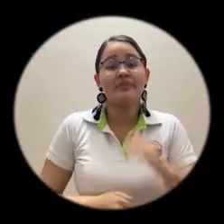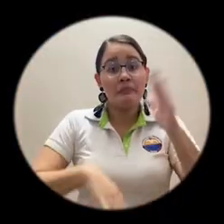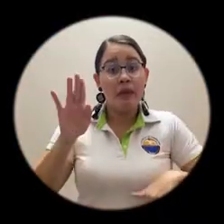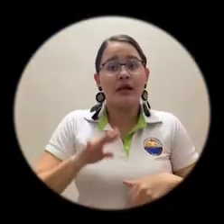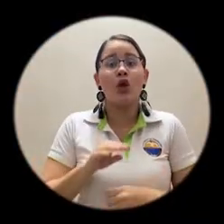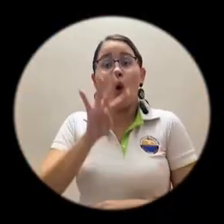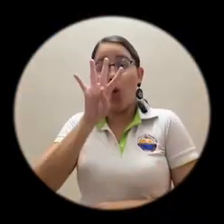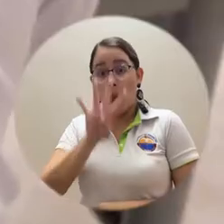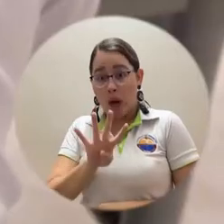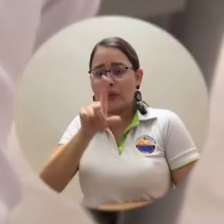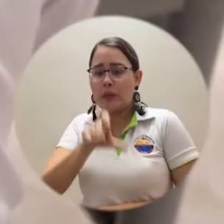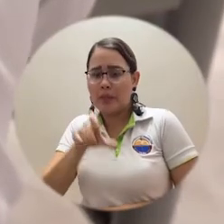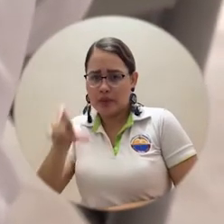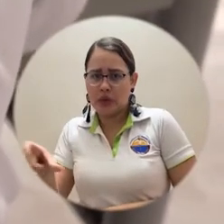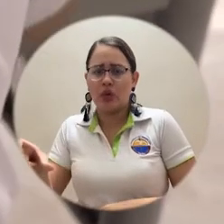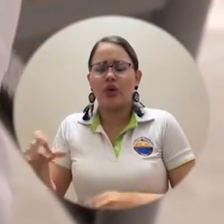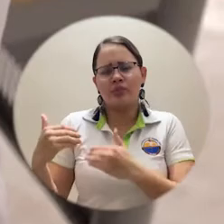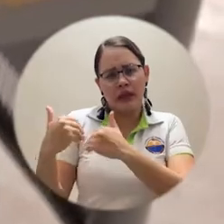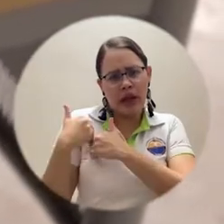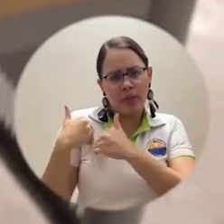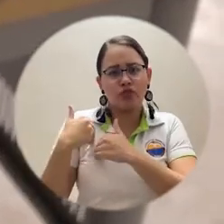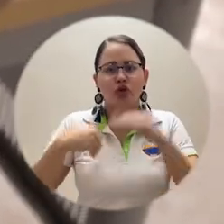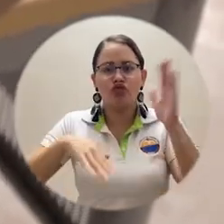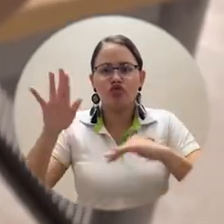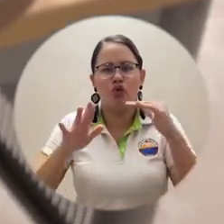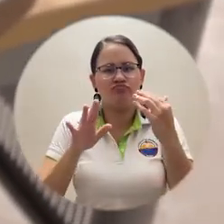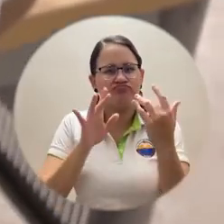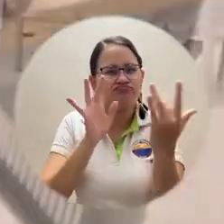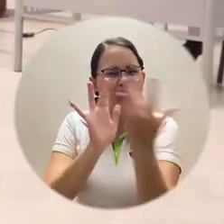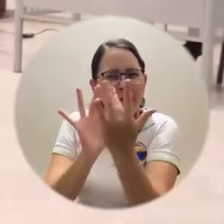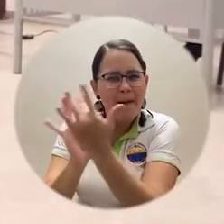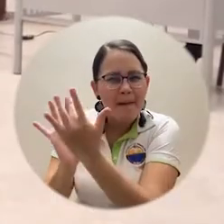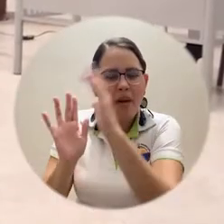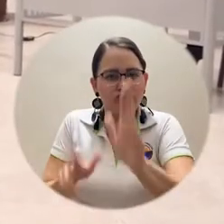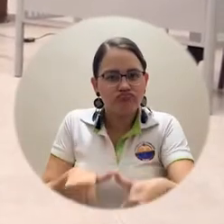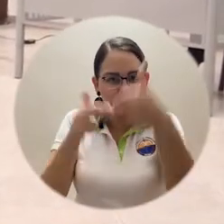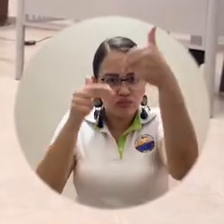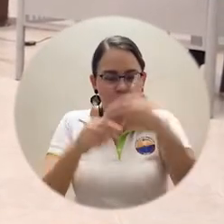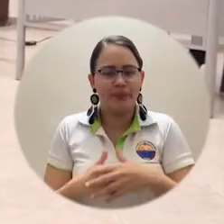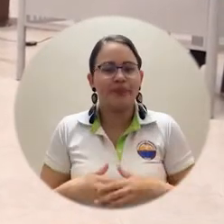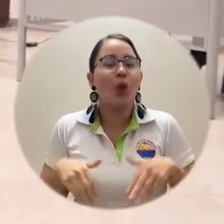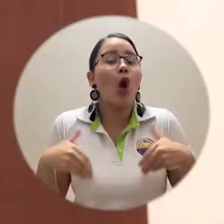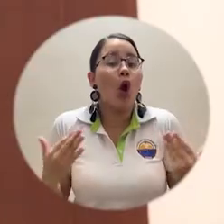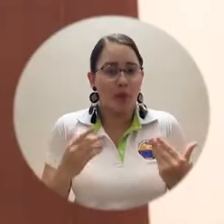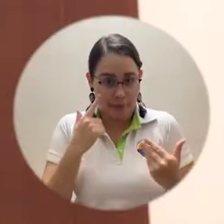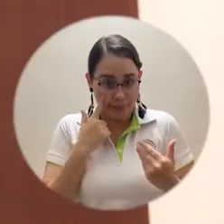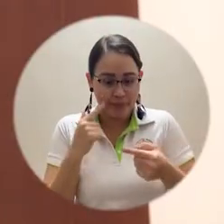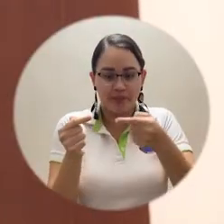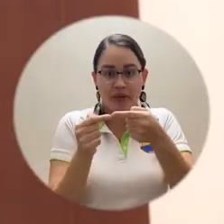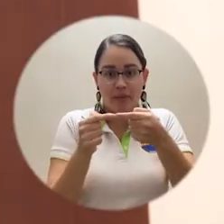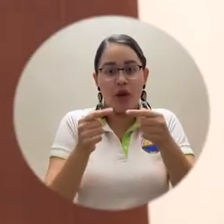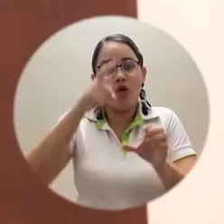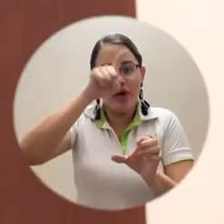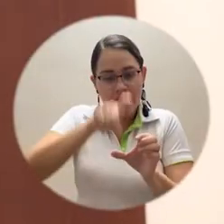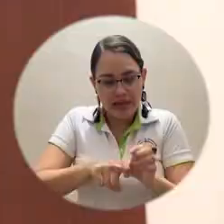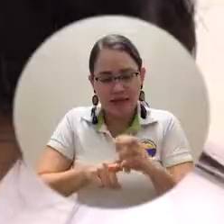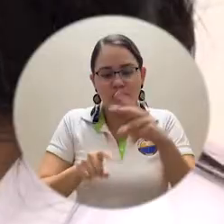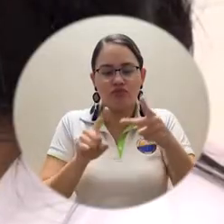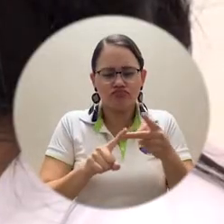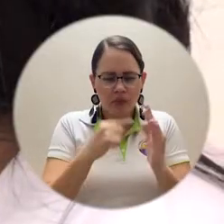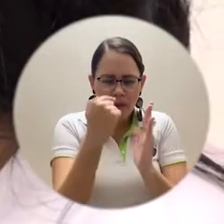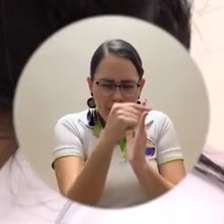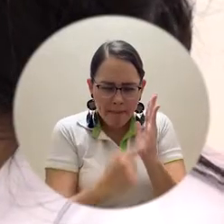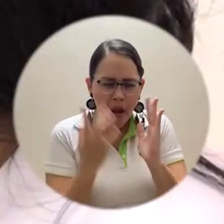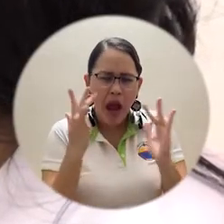dirigido por 4 profesionales encargados de la conectividad y la atención garantizada, consta de las siguientes etapas: